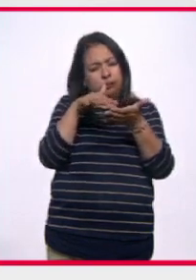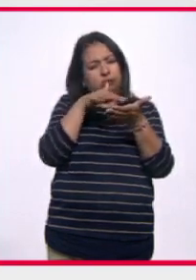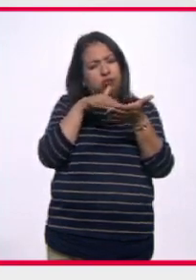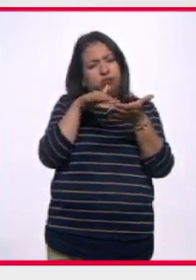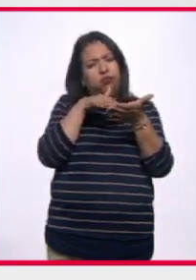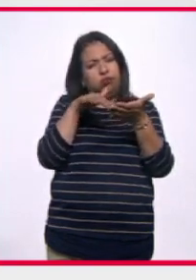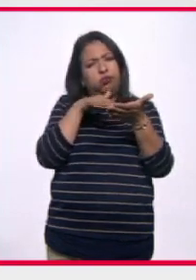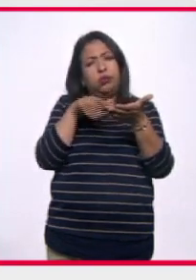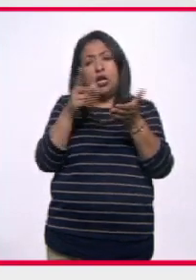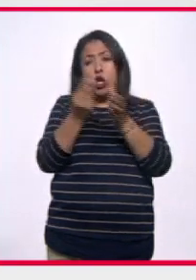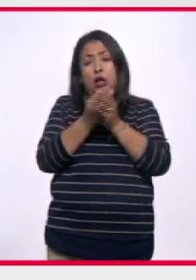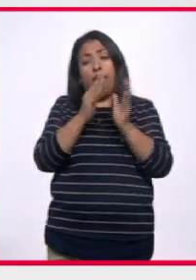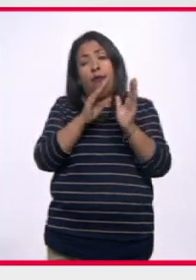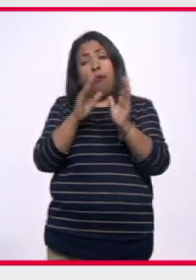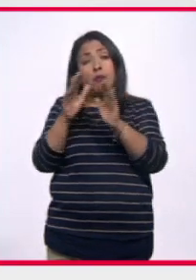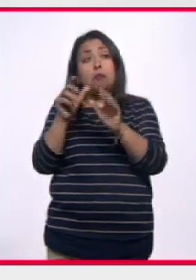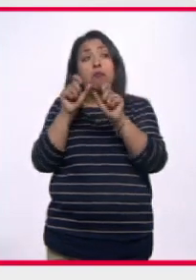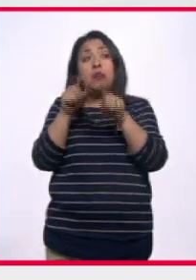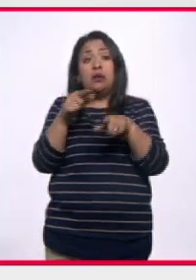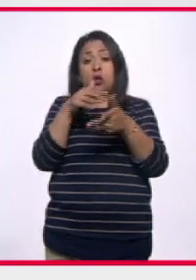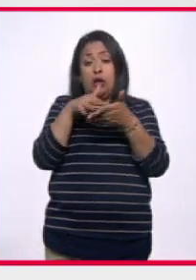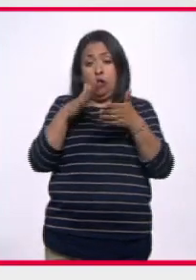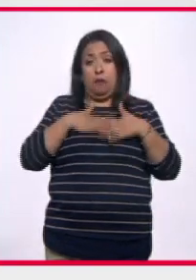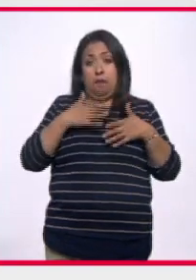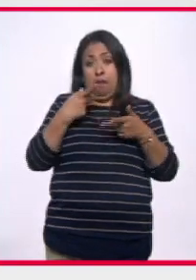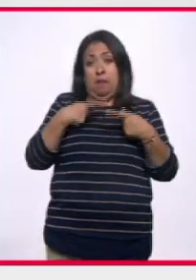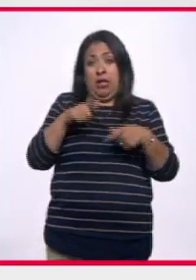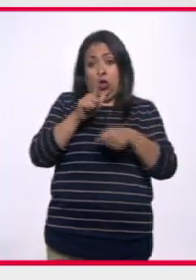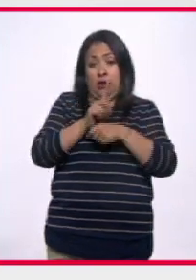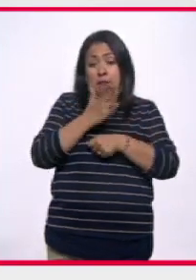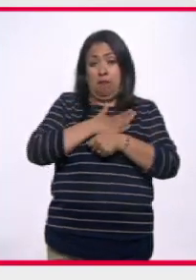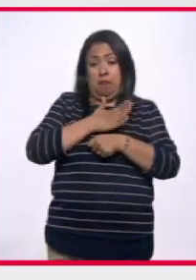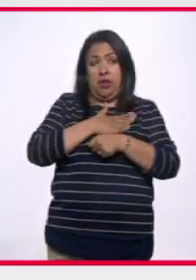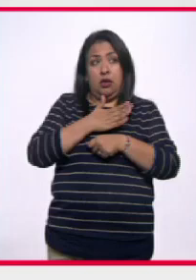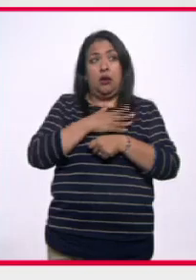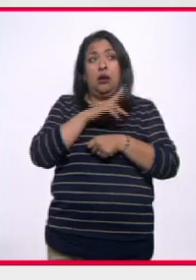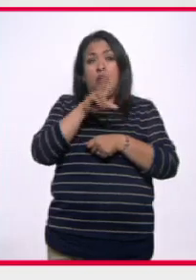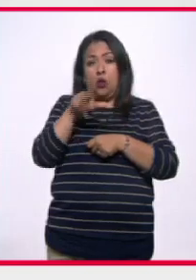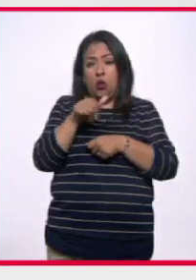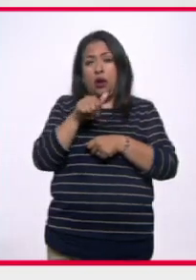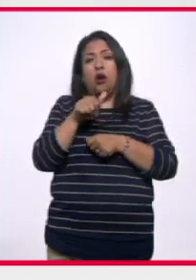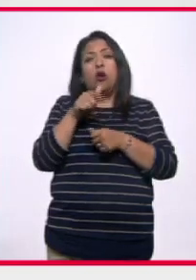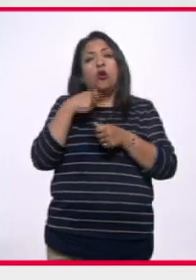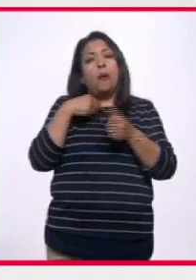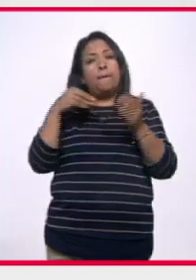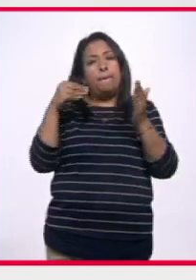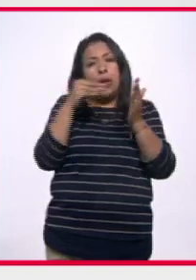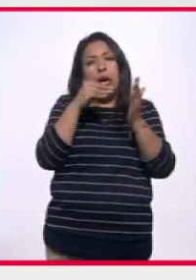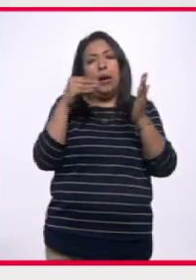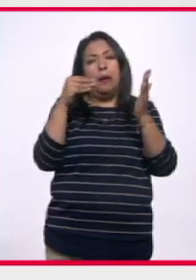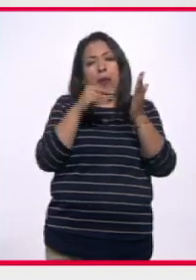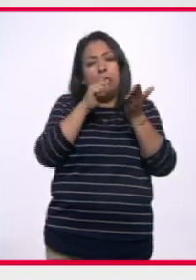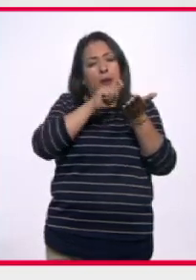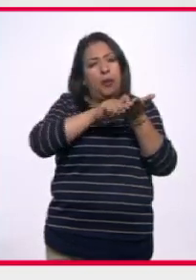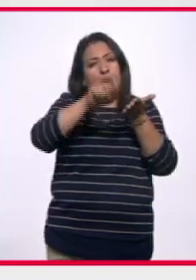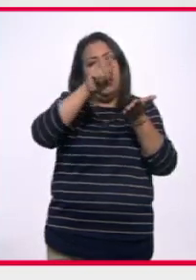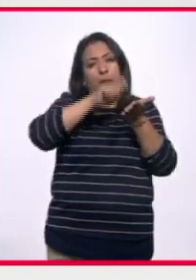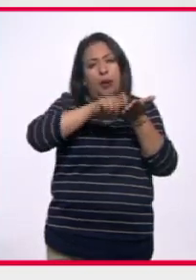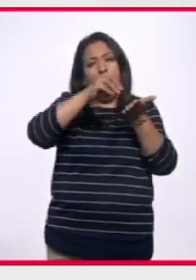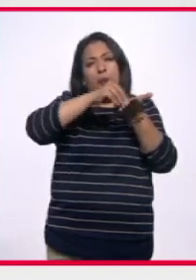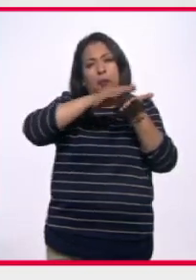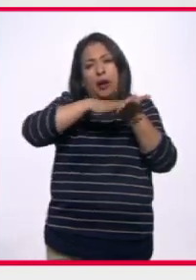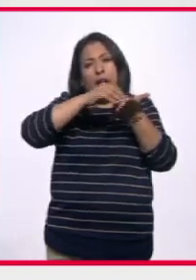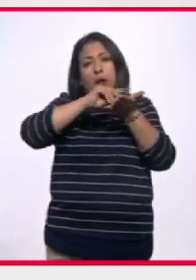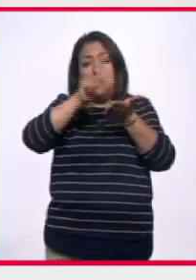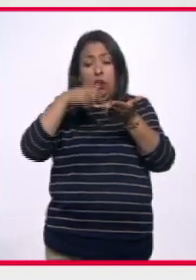cosas enseñaba en clase pero no tiempo lecturas personales y todo eso lo viví lo fui poniendo en escritura y a